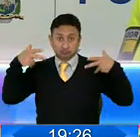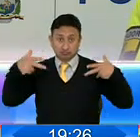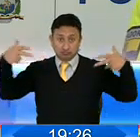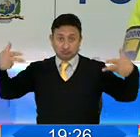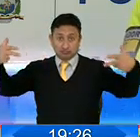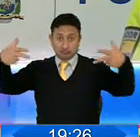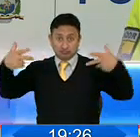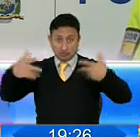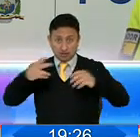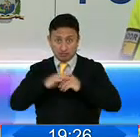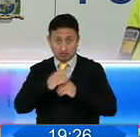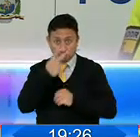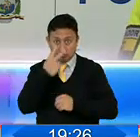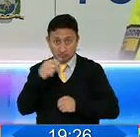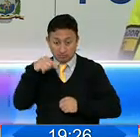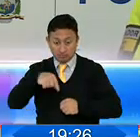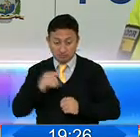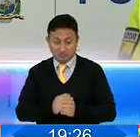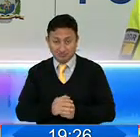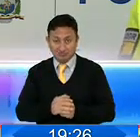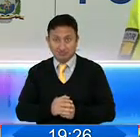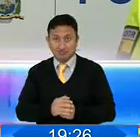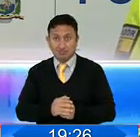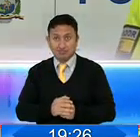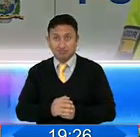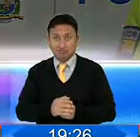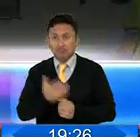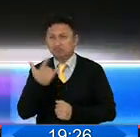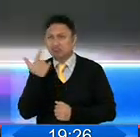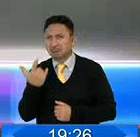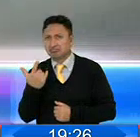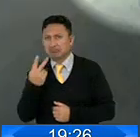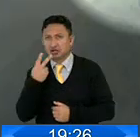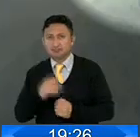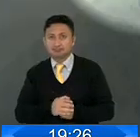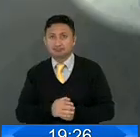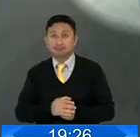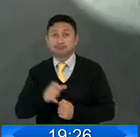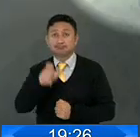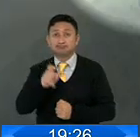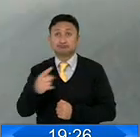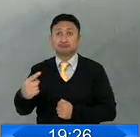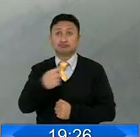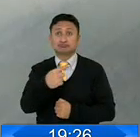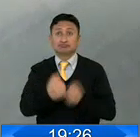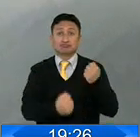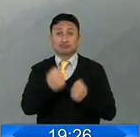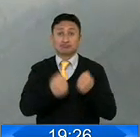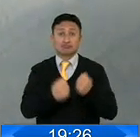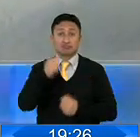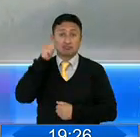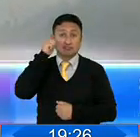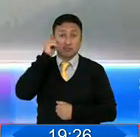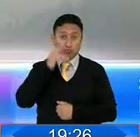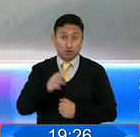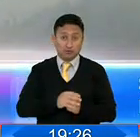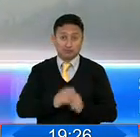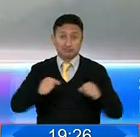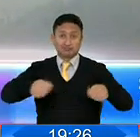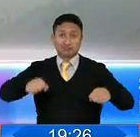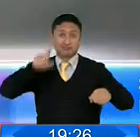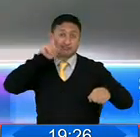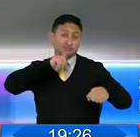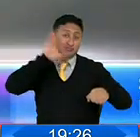puede observar repartiéndose algo que no se podía distinguir. Los sacapintas se movilizaban en un auto gris y una motocicleta